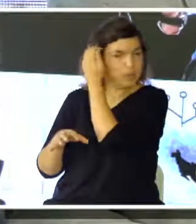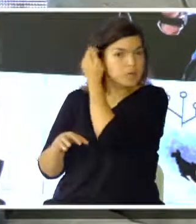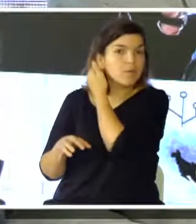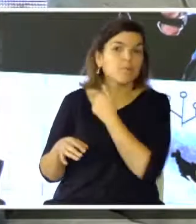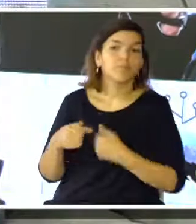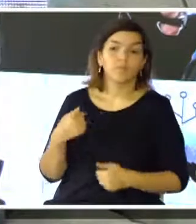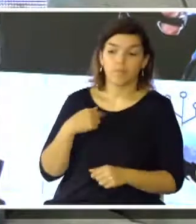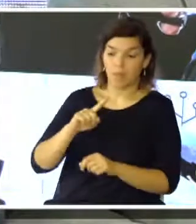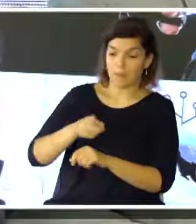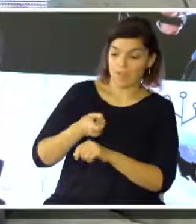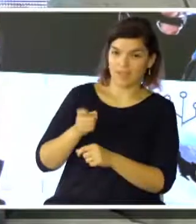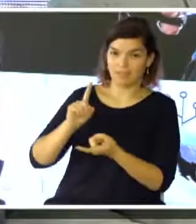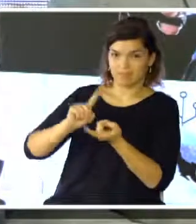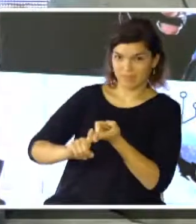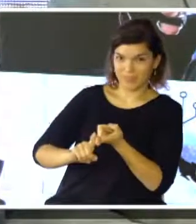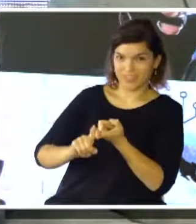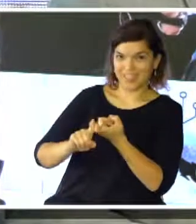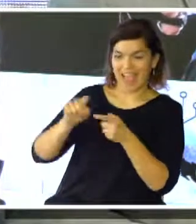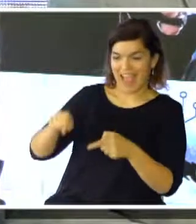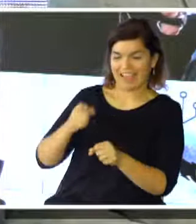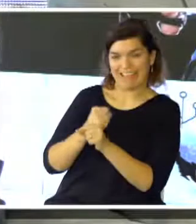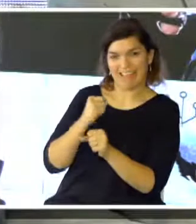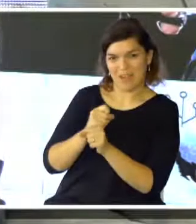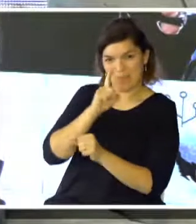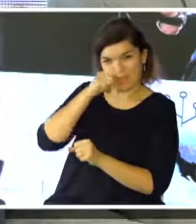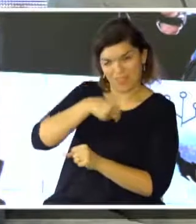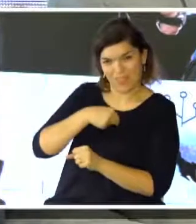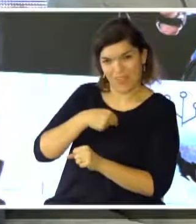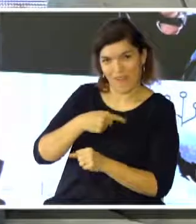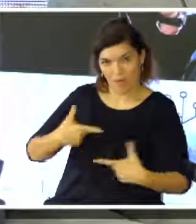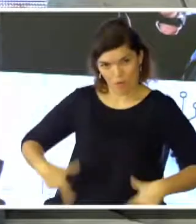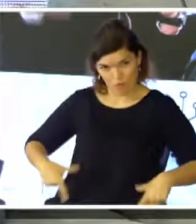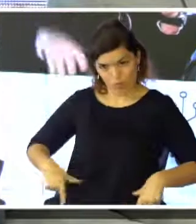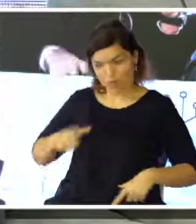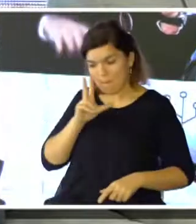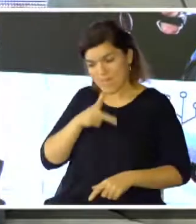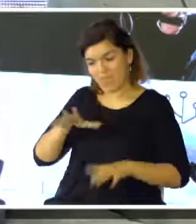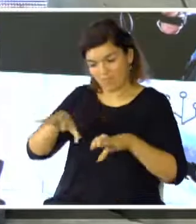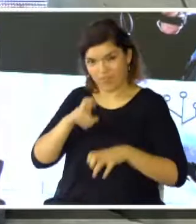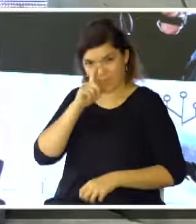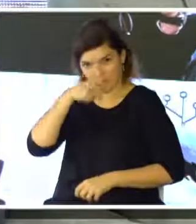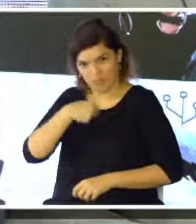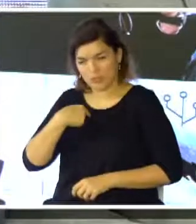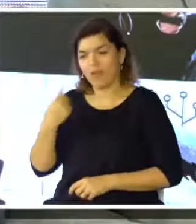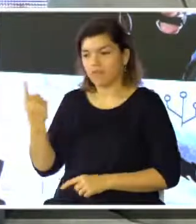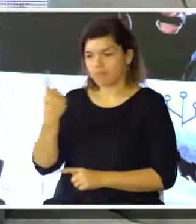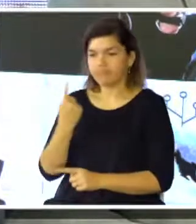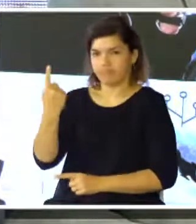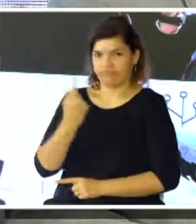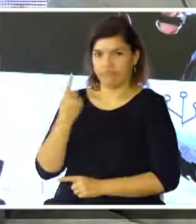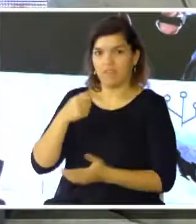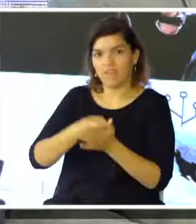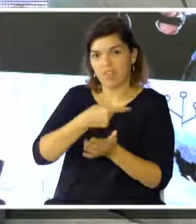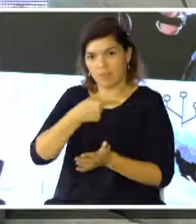mi exmujer es cónsul acá y mis hijos viven acá así que yo vengo acá todos los fines de